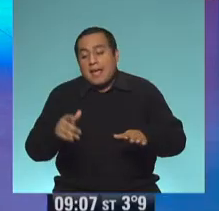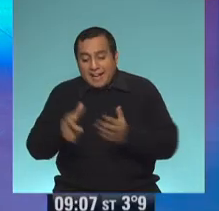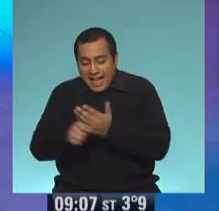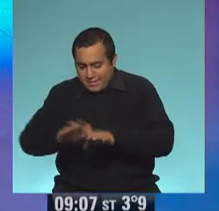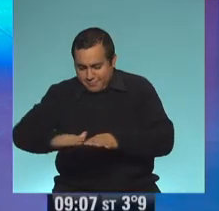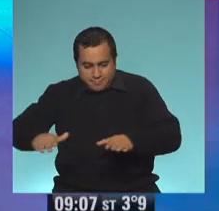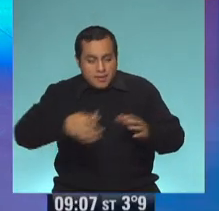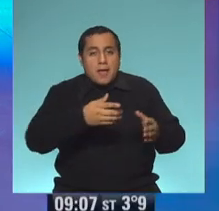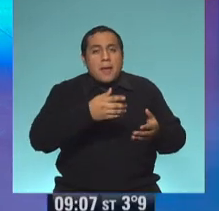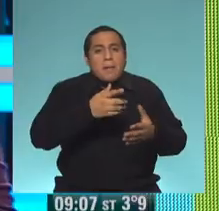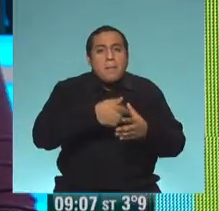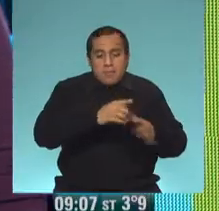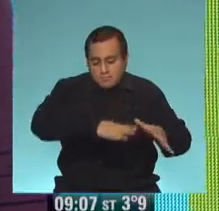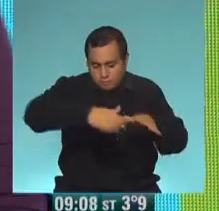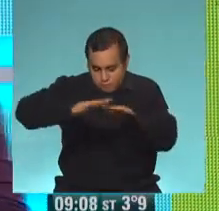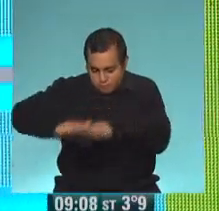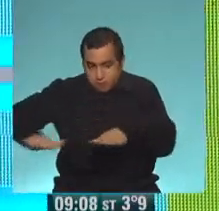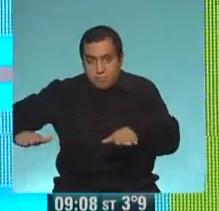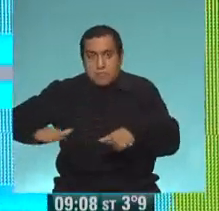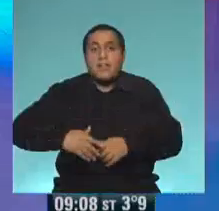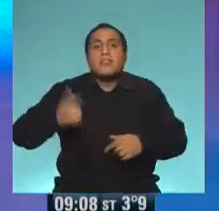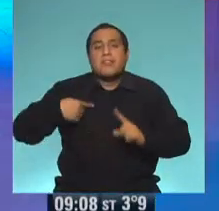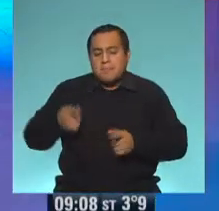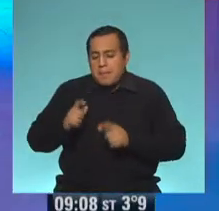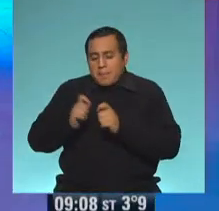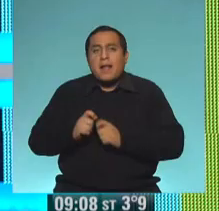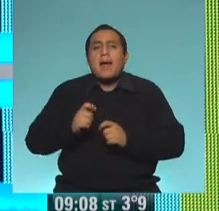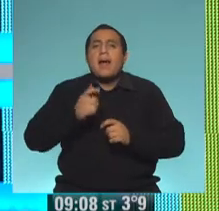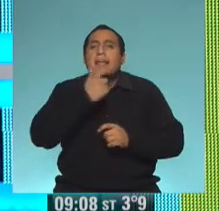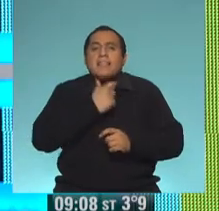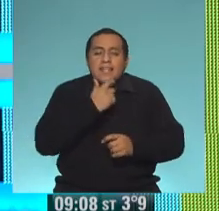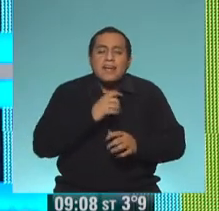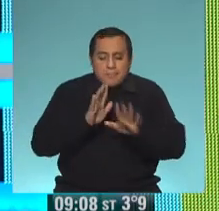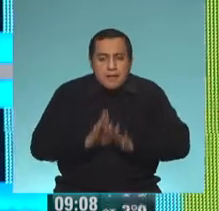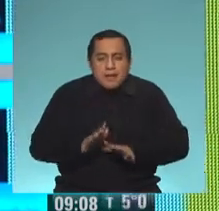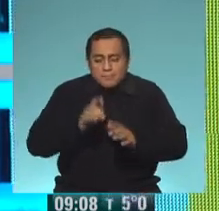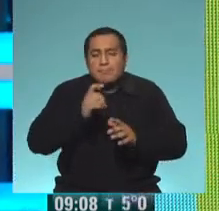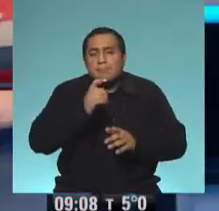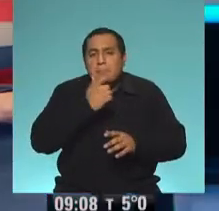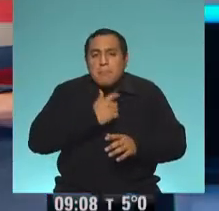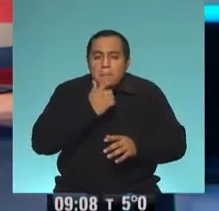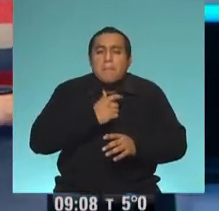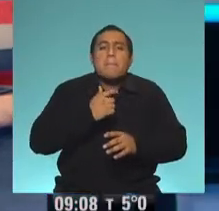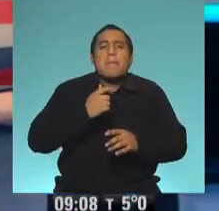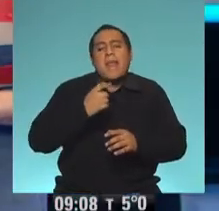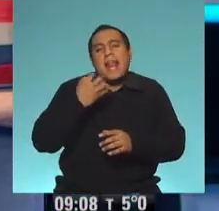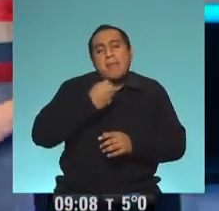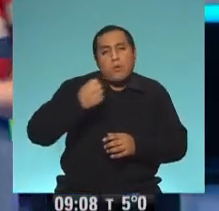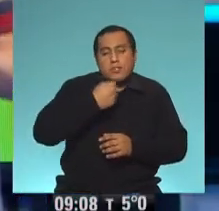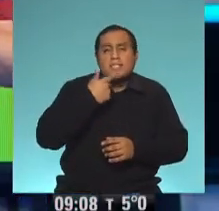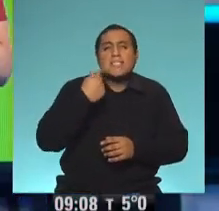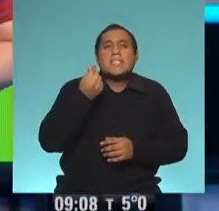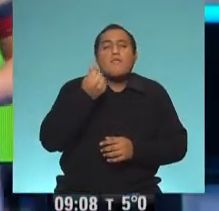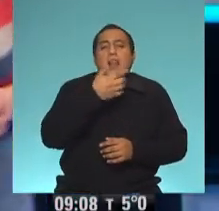eso. Yo también hice galletitas. ¿Tú también hiciste galletitas? Sí. ¿Yo de limón? ¿Vos de qué? Con membrillo, como pepa. Qué rico. Pero nunca traen galletitas.